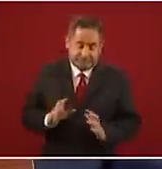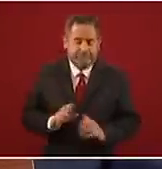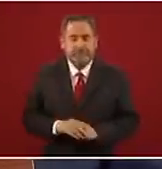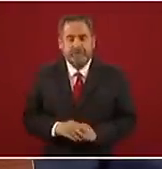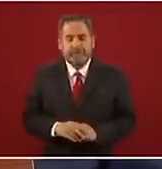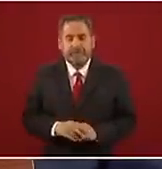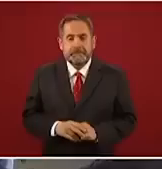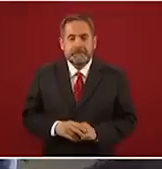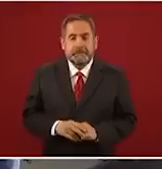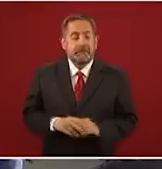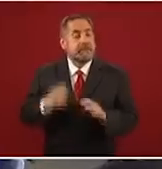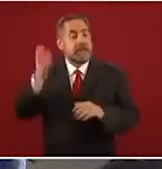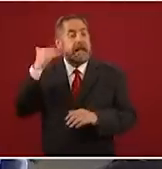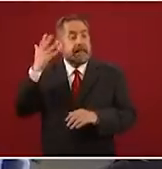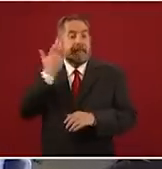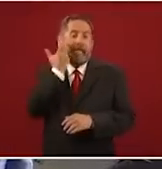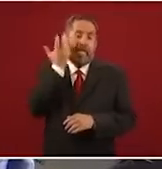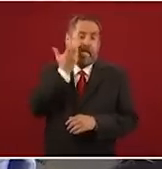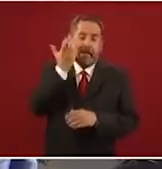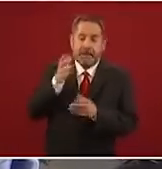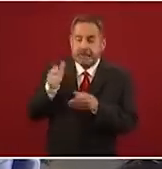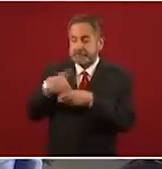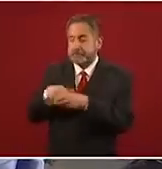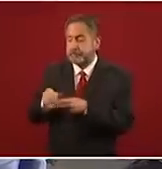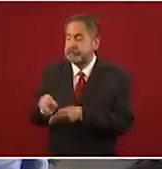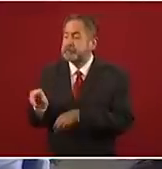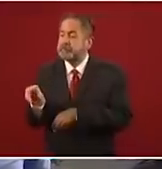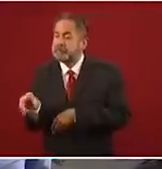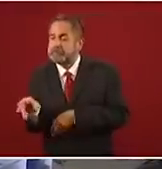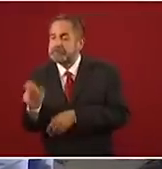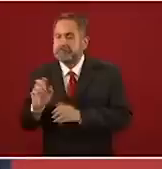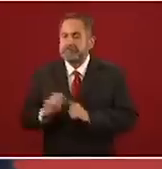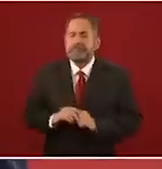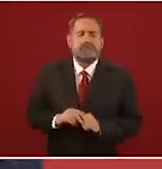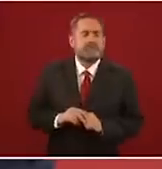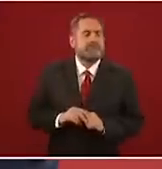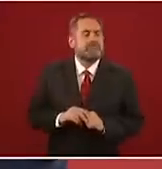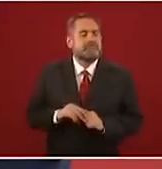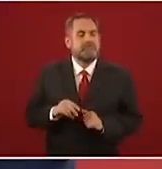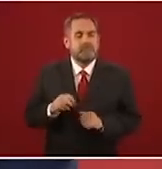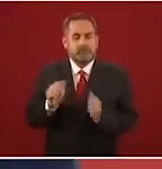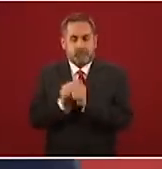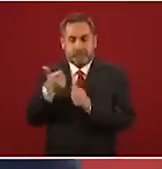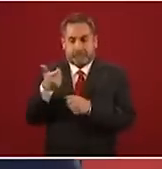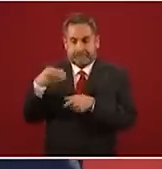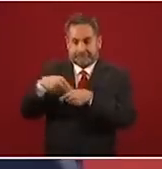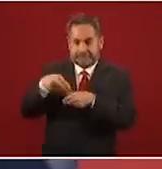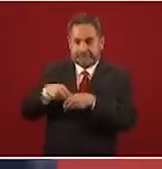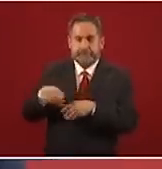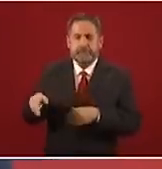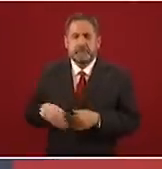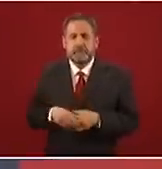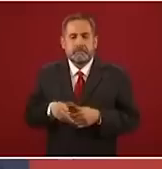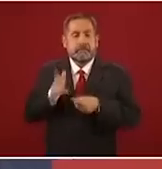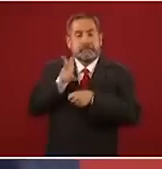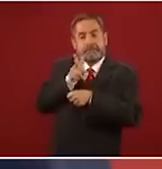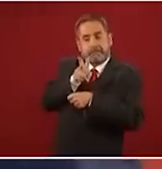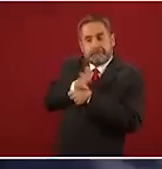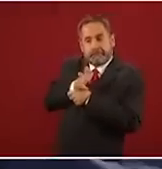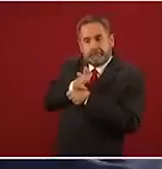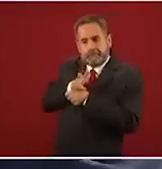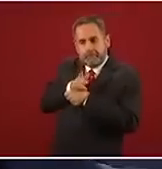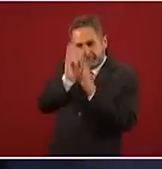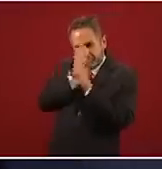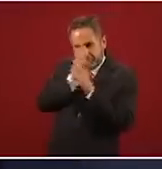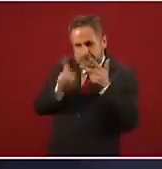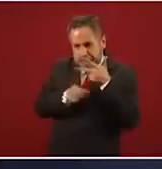Bueno, entonces dejaban las tarjetas y dejaban dinero, es decir, las carteras, y luego iban a ver, o